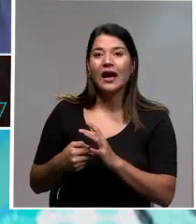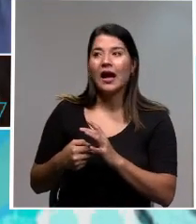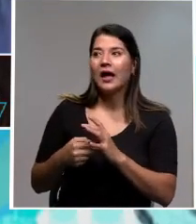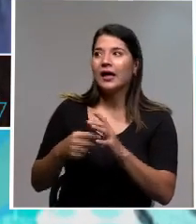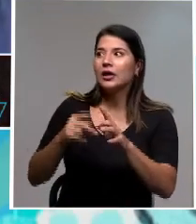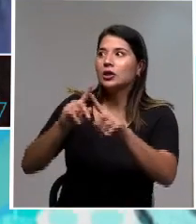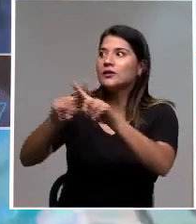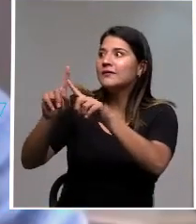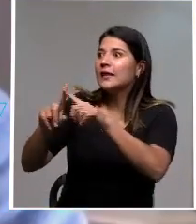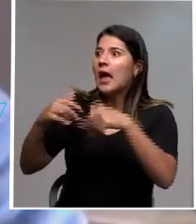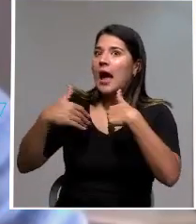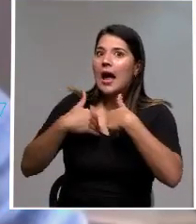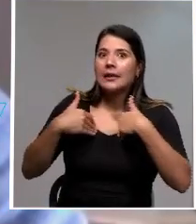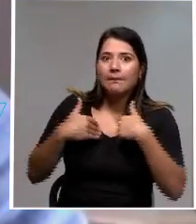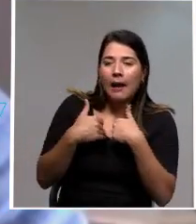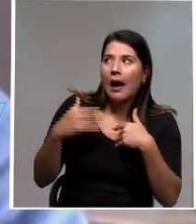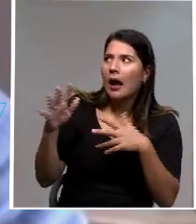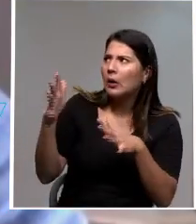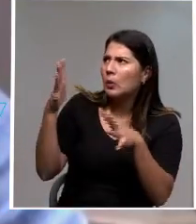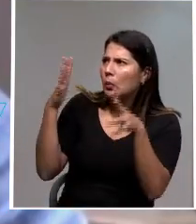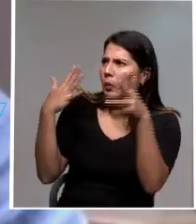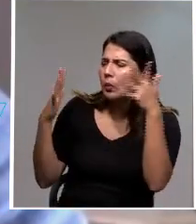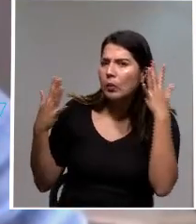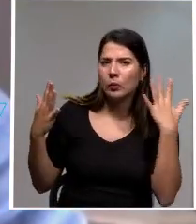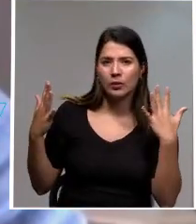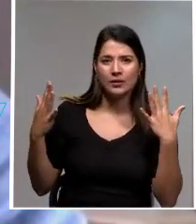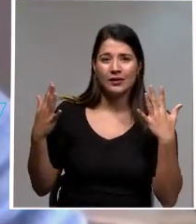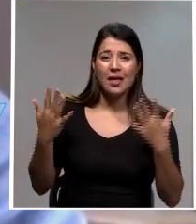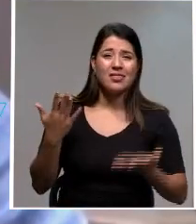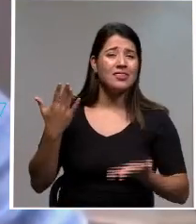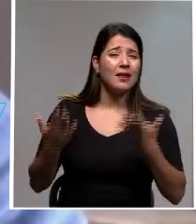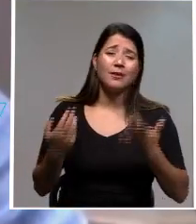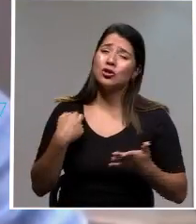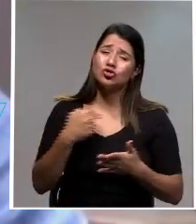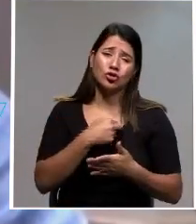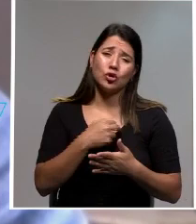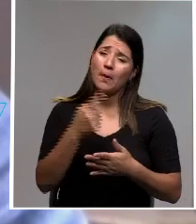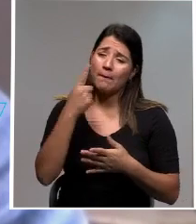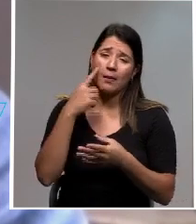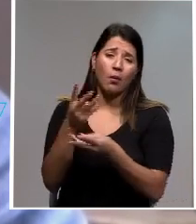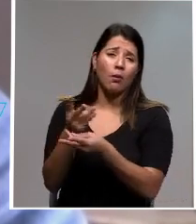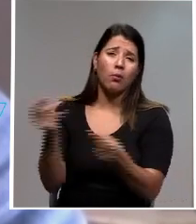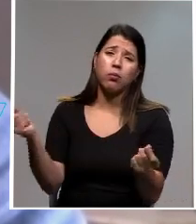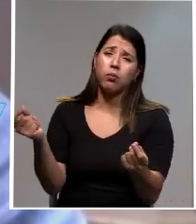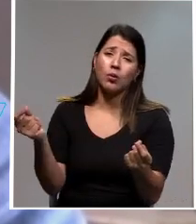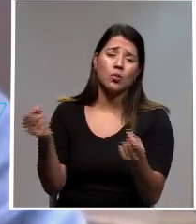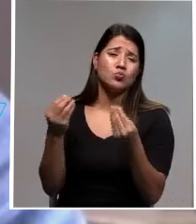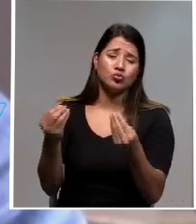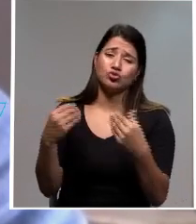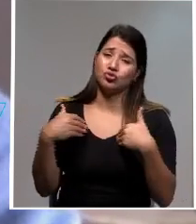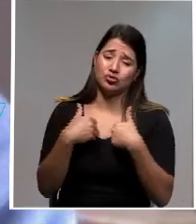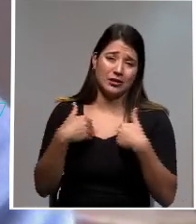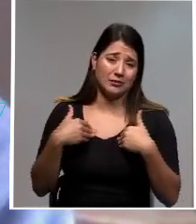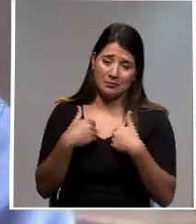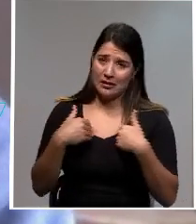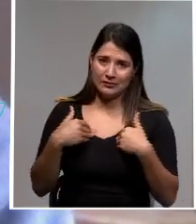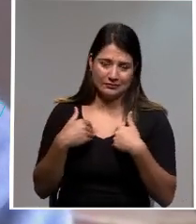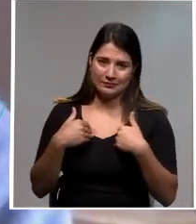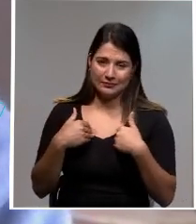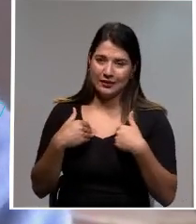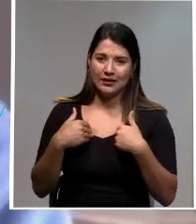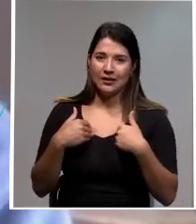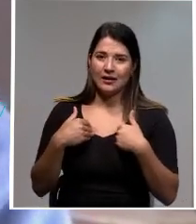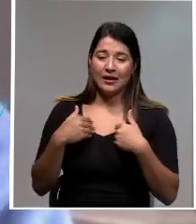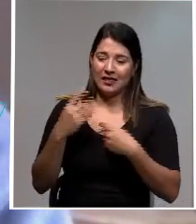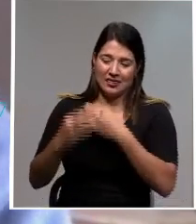biodiversidad continuamente nosotros vamos a ver el surgimiento de nuevas especies y la desaparición de nuevas especies, de las especies